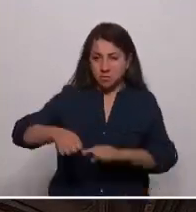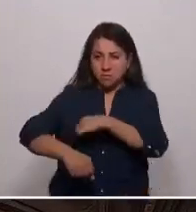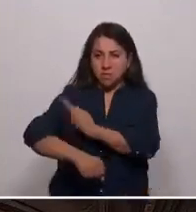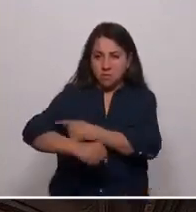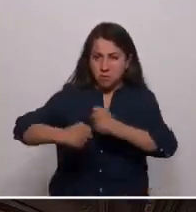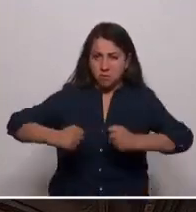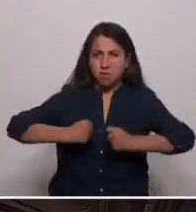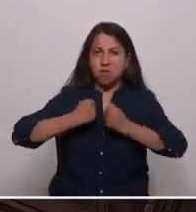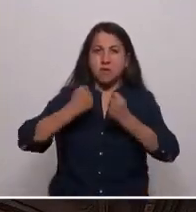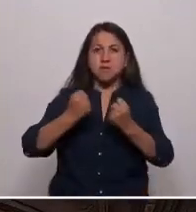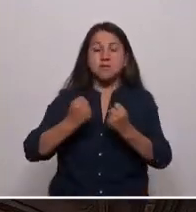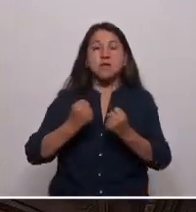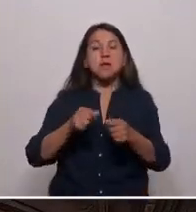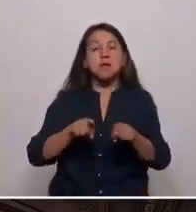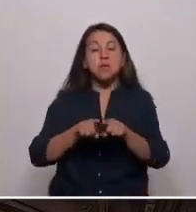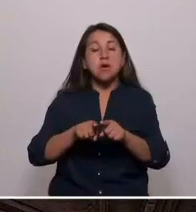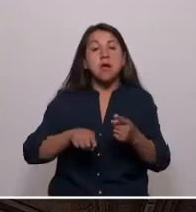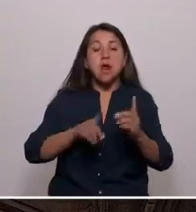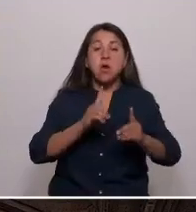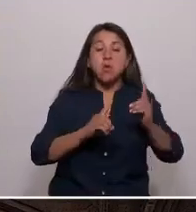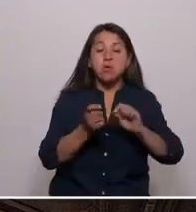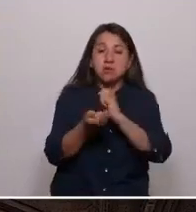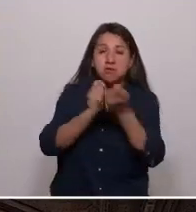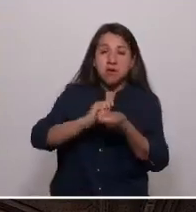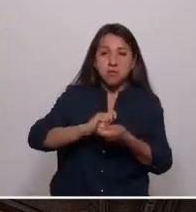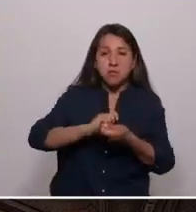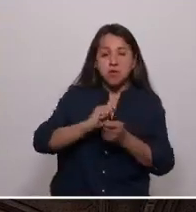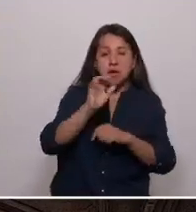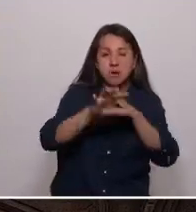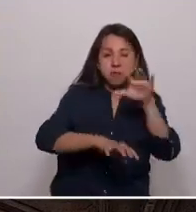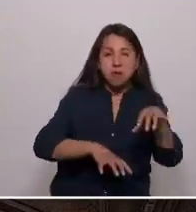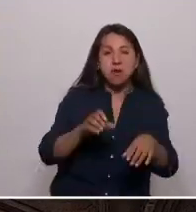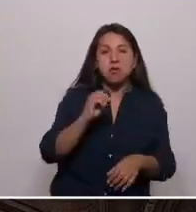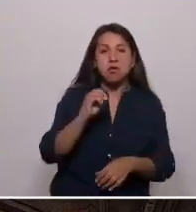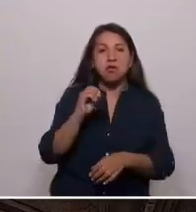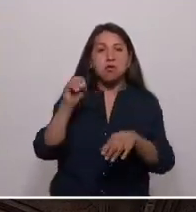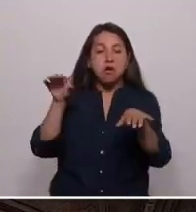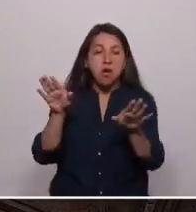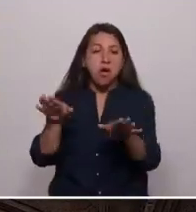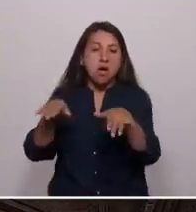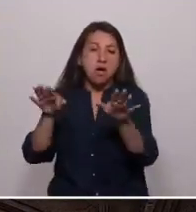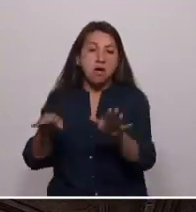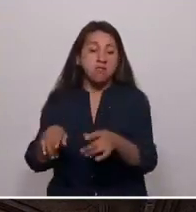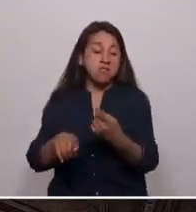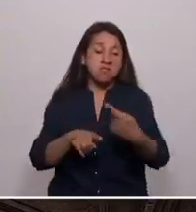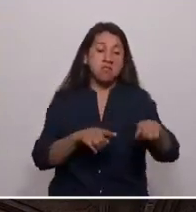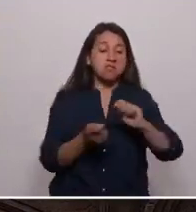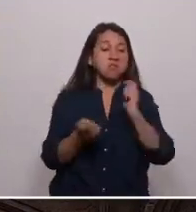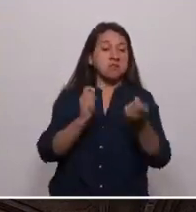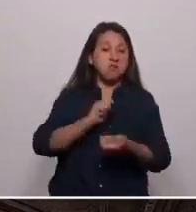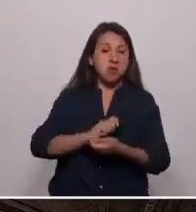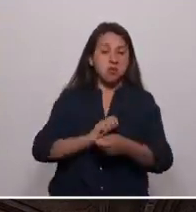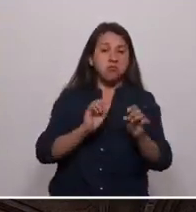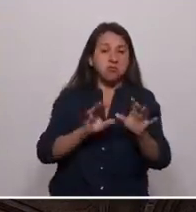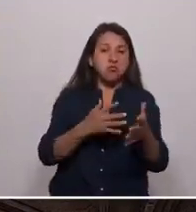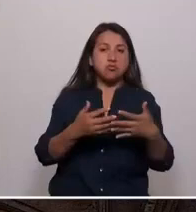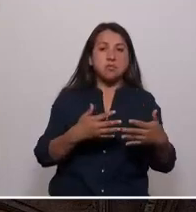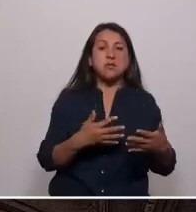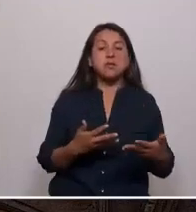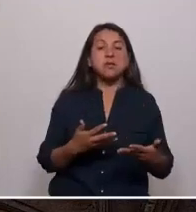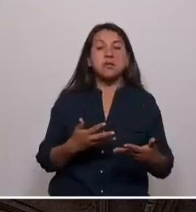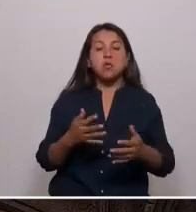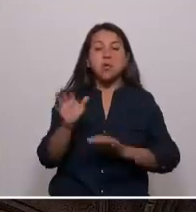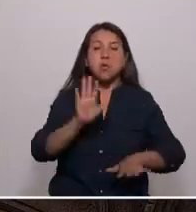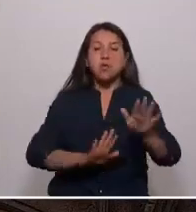en forma de animales, otras veces en forma de aves o como distintas formas sobrenaturales, como cuidando las montañas,